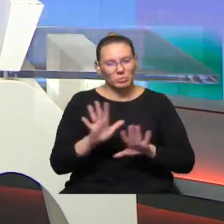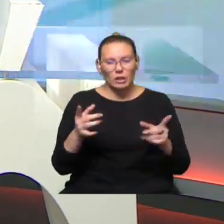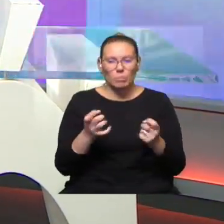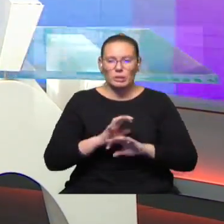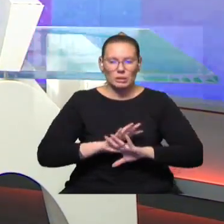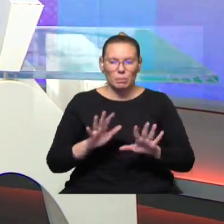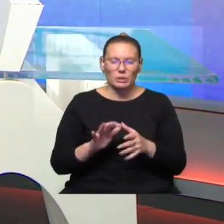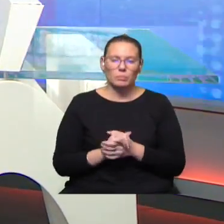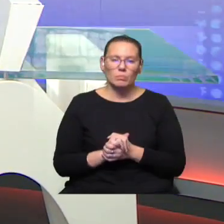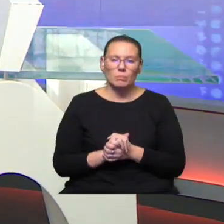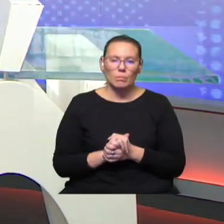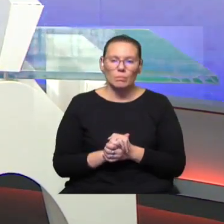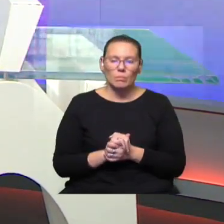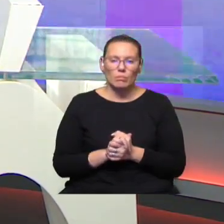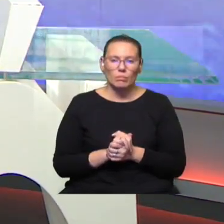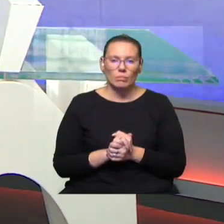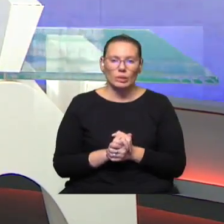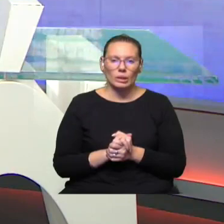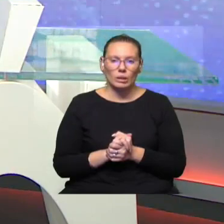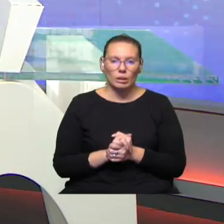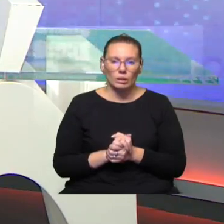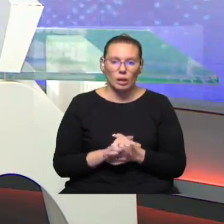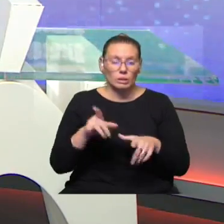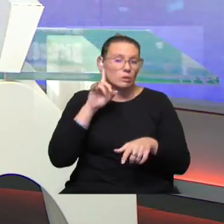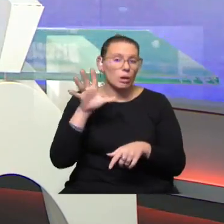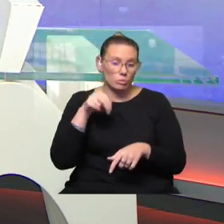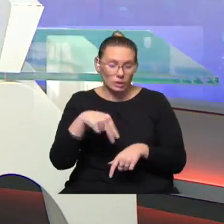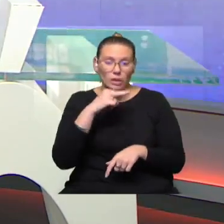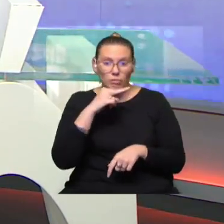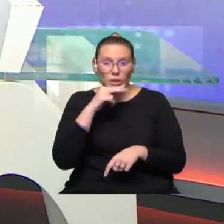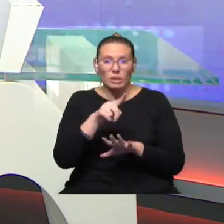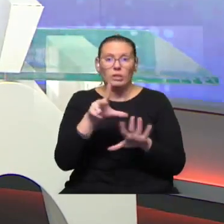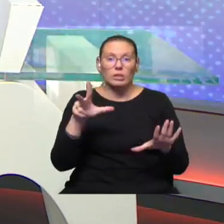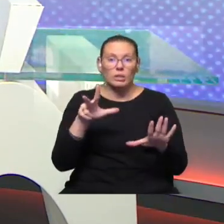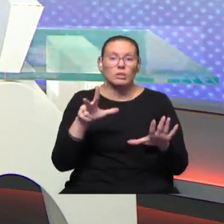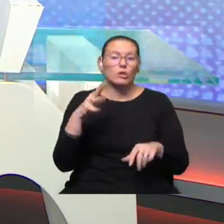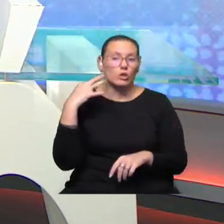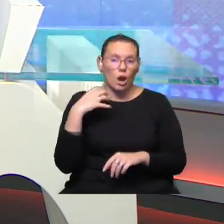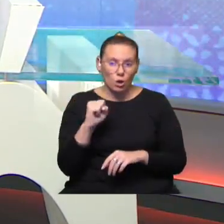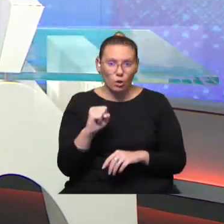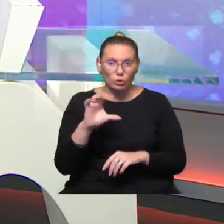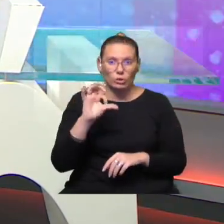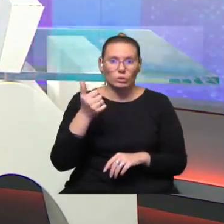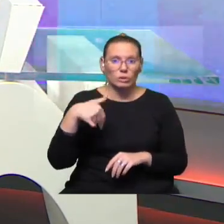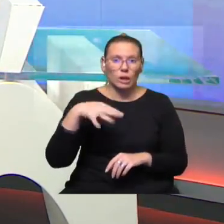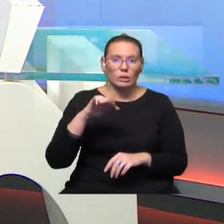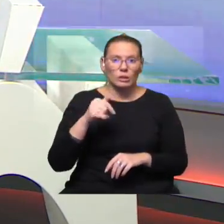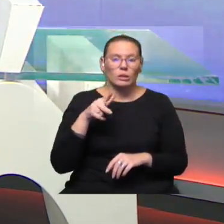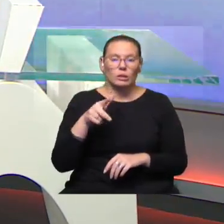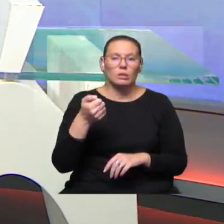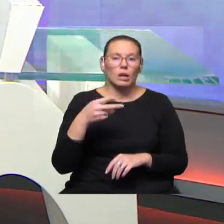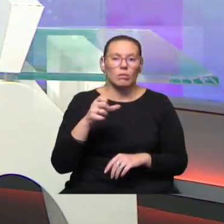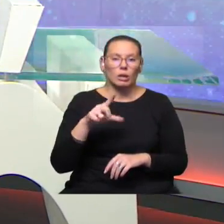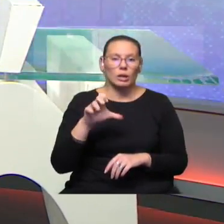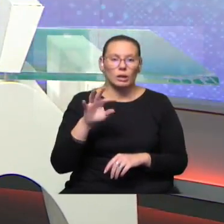bueno Y así este va a sonar este viernes 18 de agosto Santi chavalete en magnolio